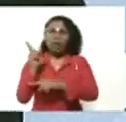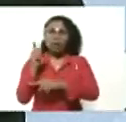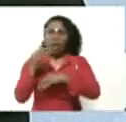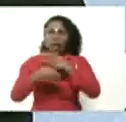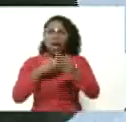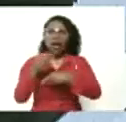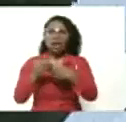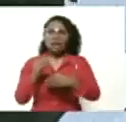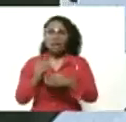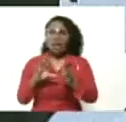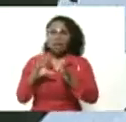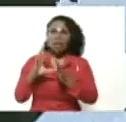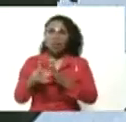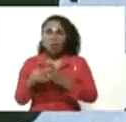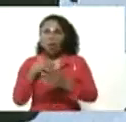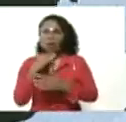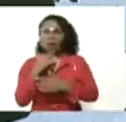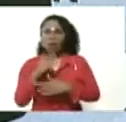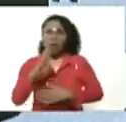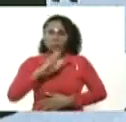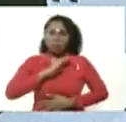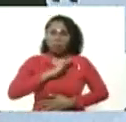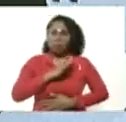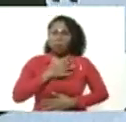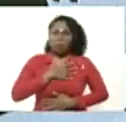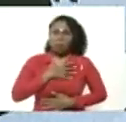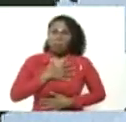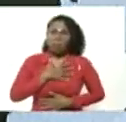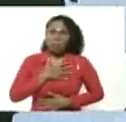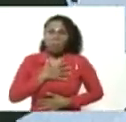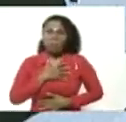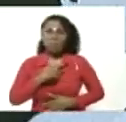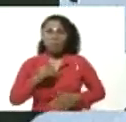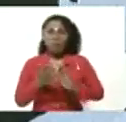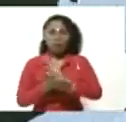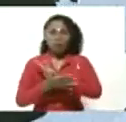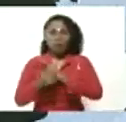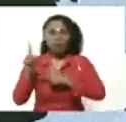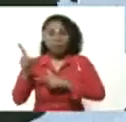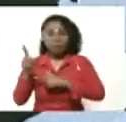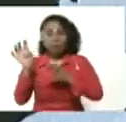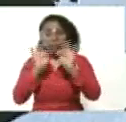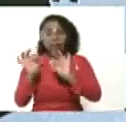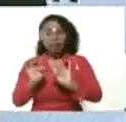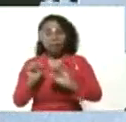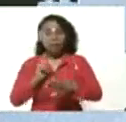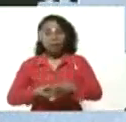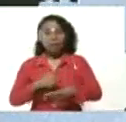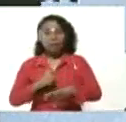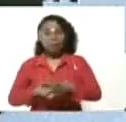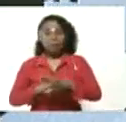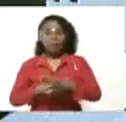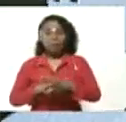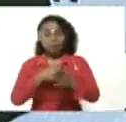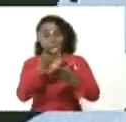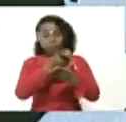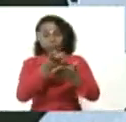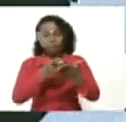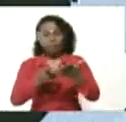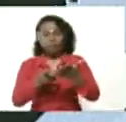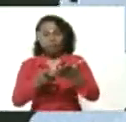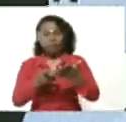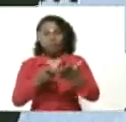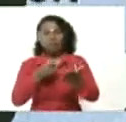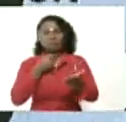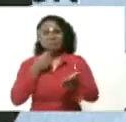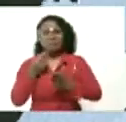estuvieran usurpando algo que creen que les pertenece y que forma parte de esa cronología tan detallada y fúnebre